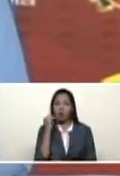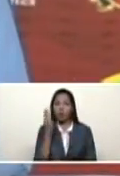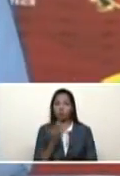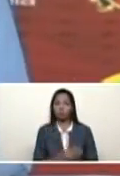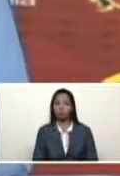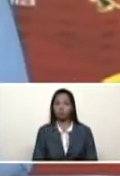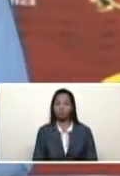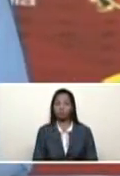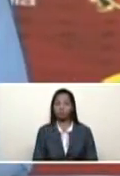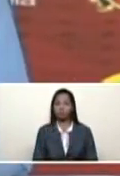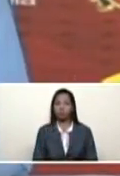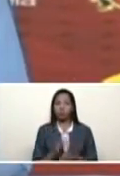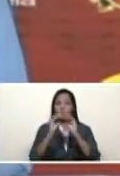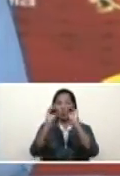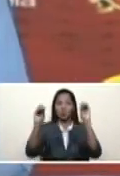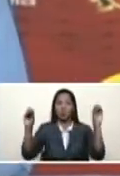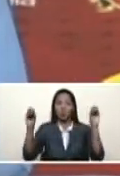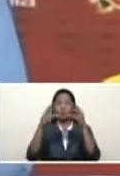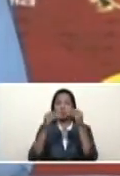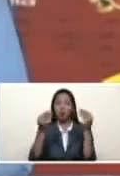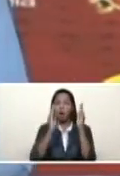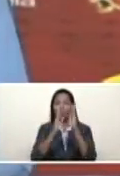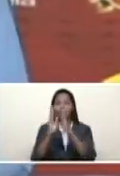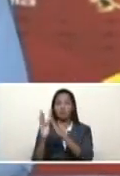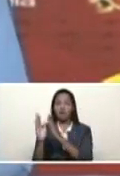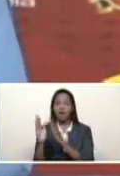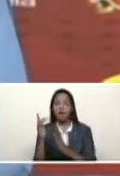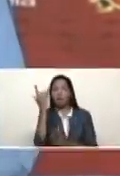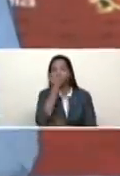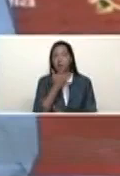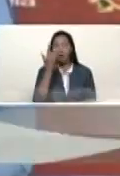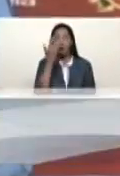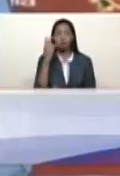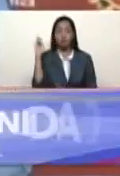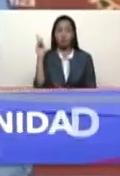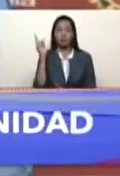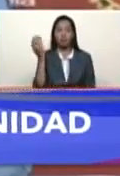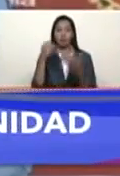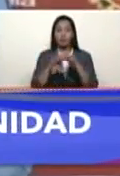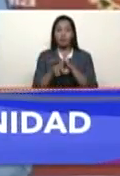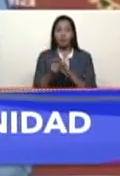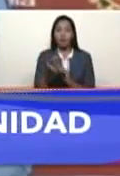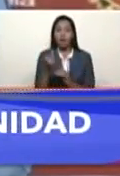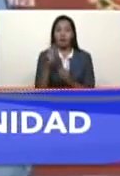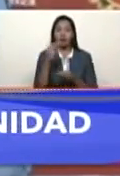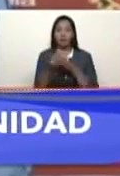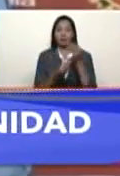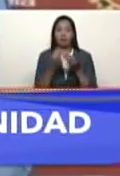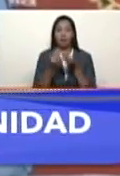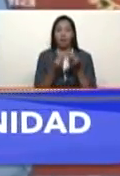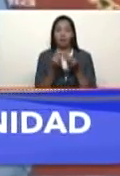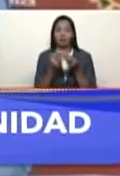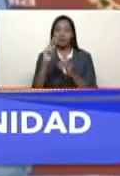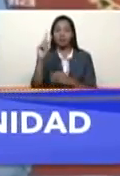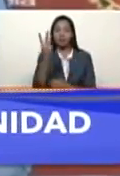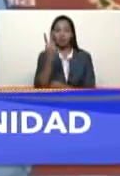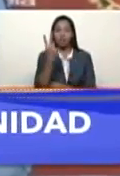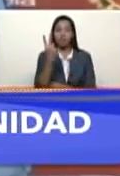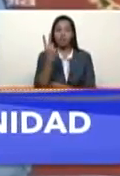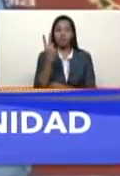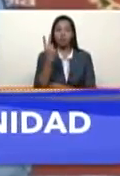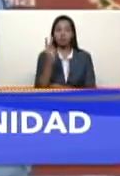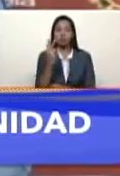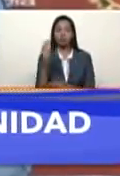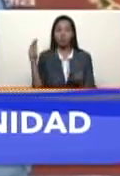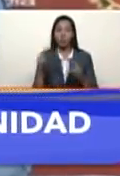Convocar a las organizaciones afrodescendientes a la realización del segundo encuentro por los derechos